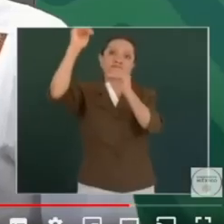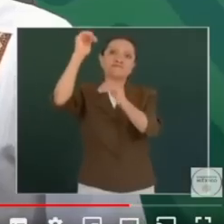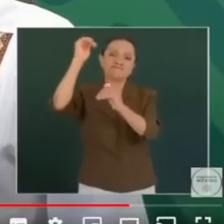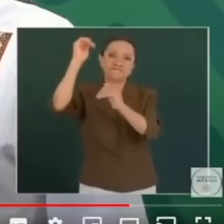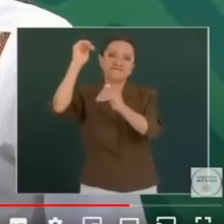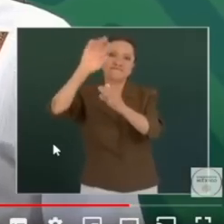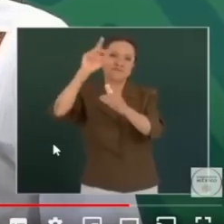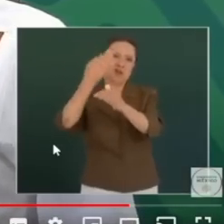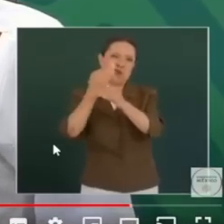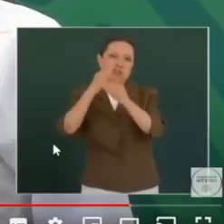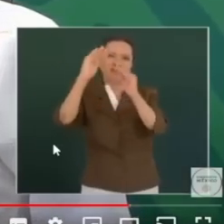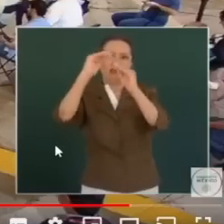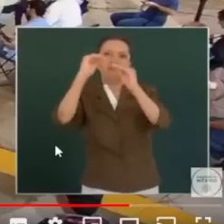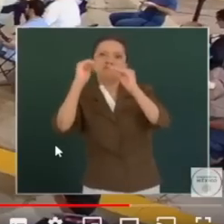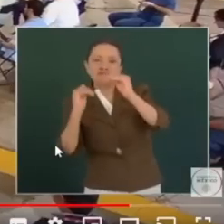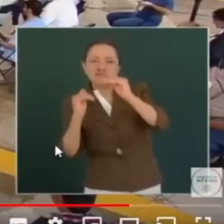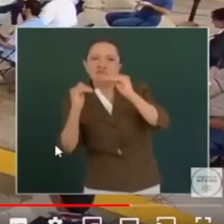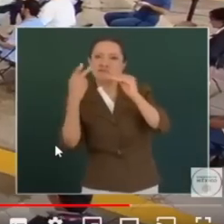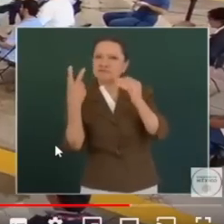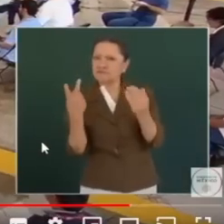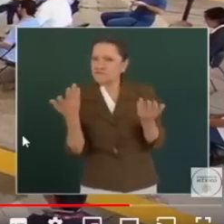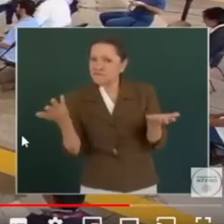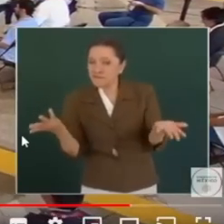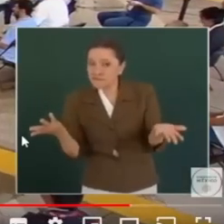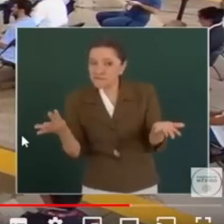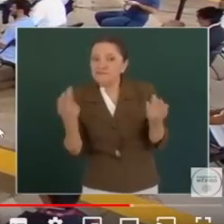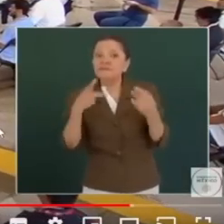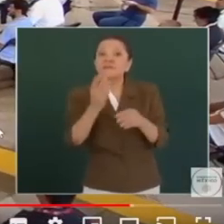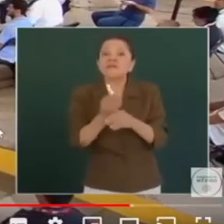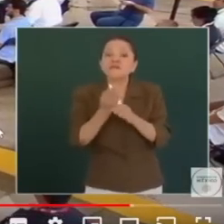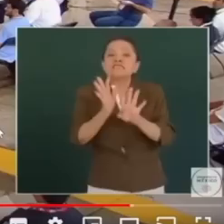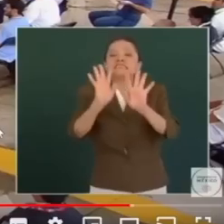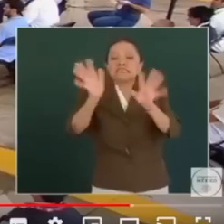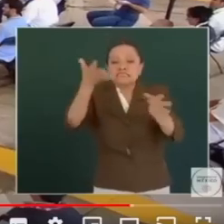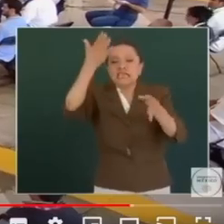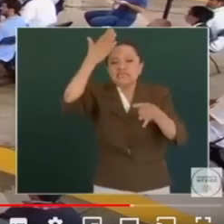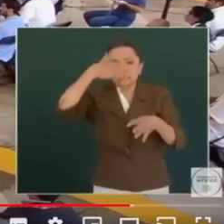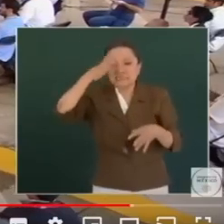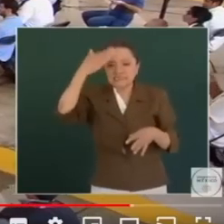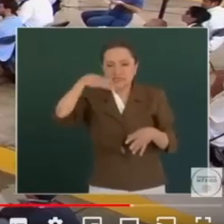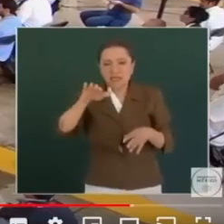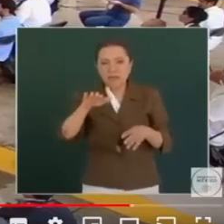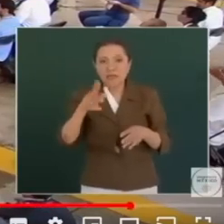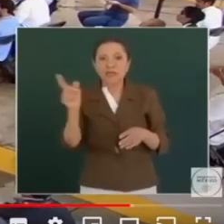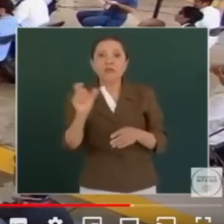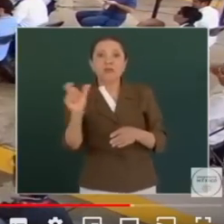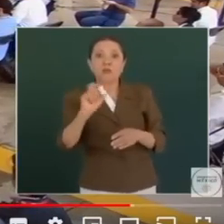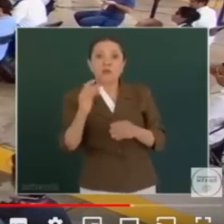apretón. Y ya hasta se sabe de que bajaban ahí